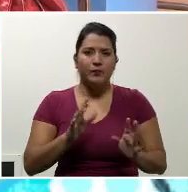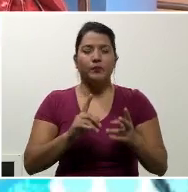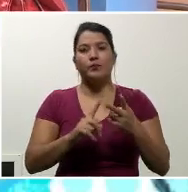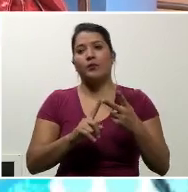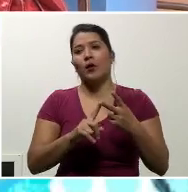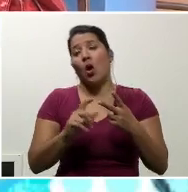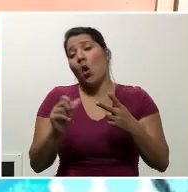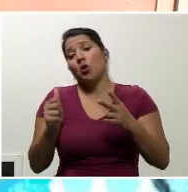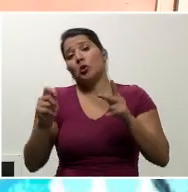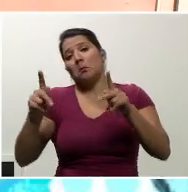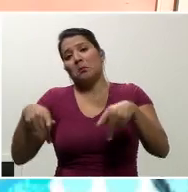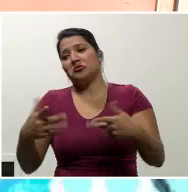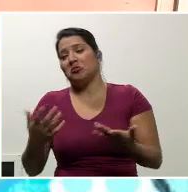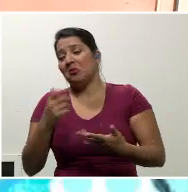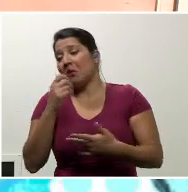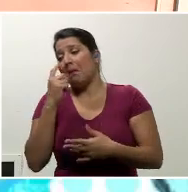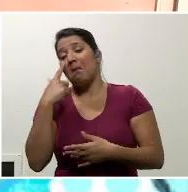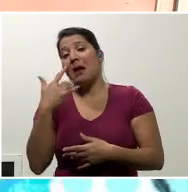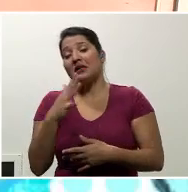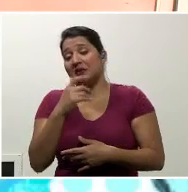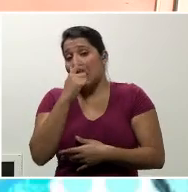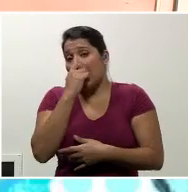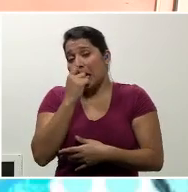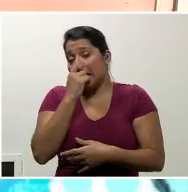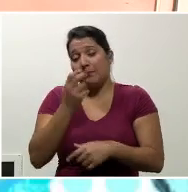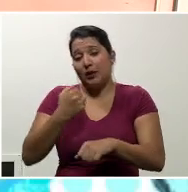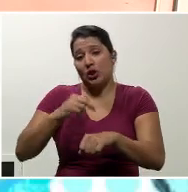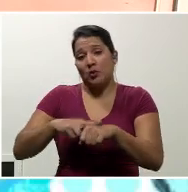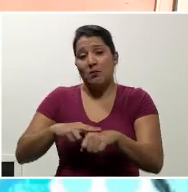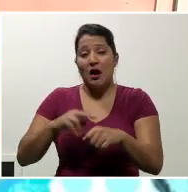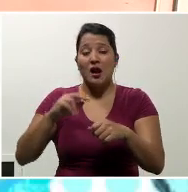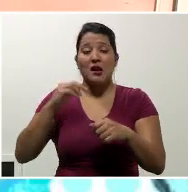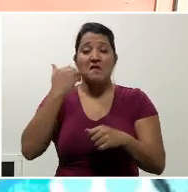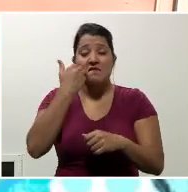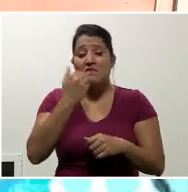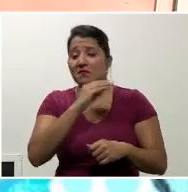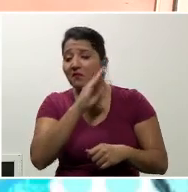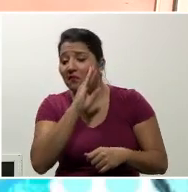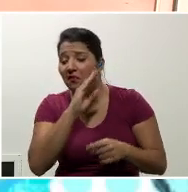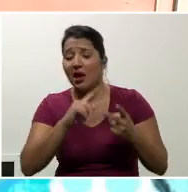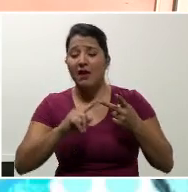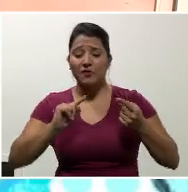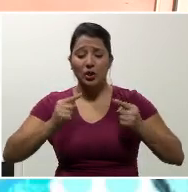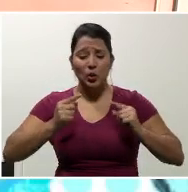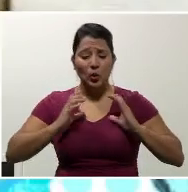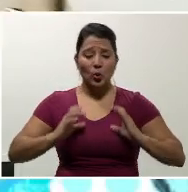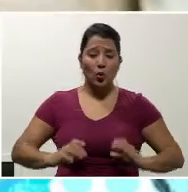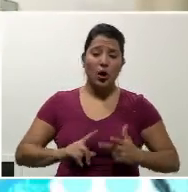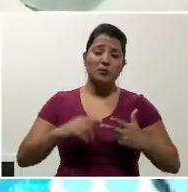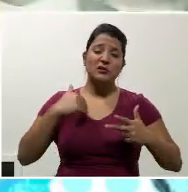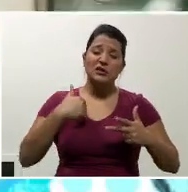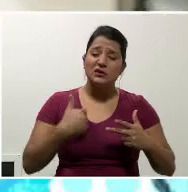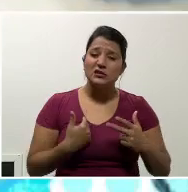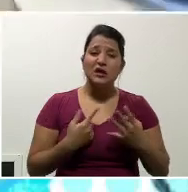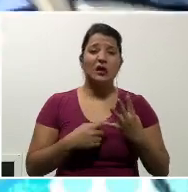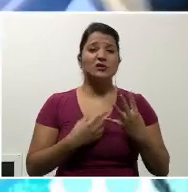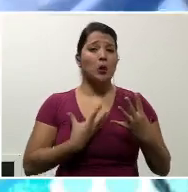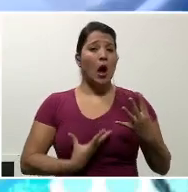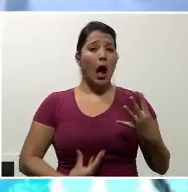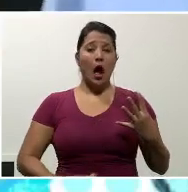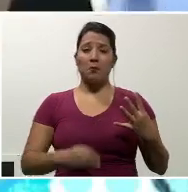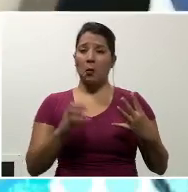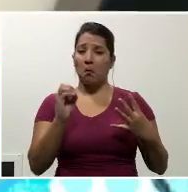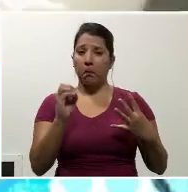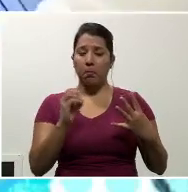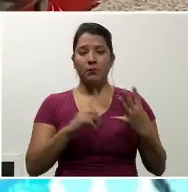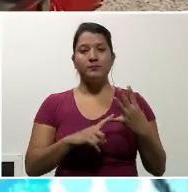cuadro gripal típico, tradicional de fiebre, dolor de cuerpo, cansancio, pérdida de apetito, etc. Y